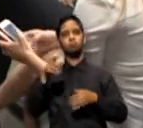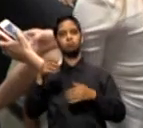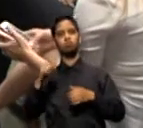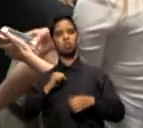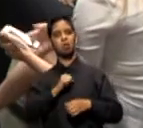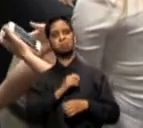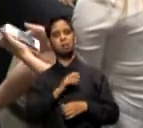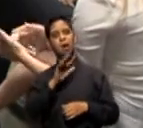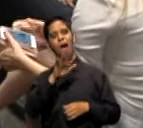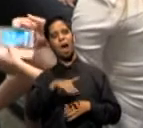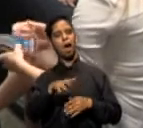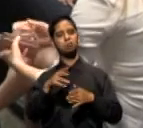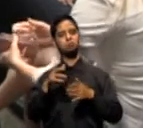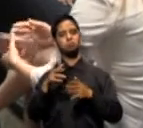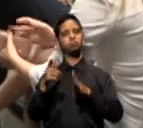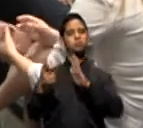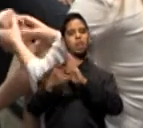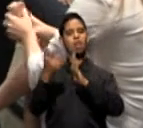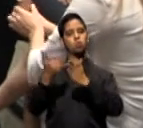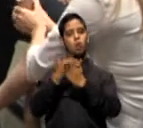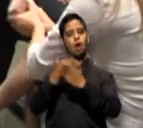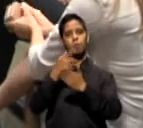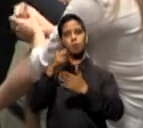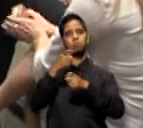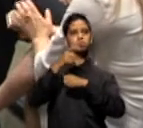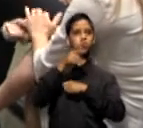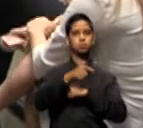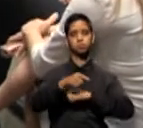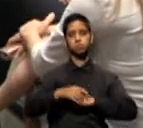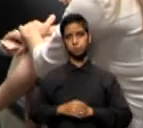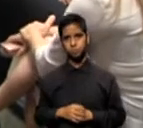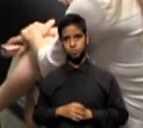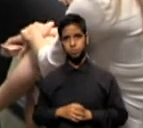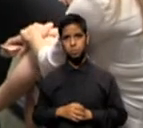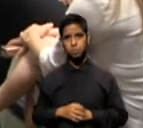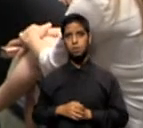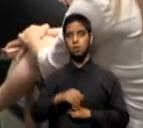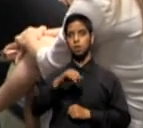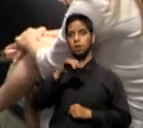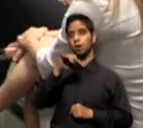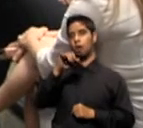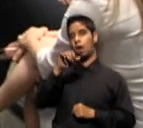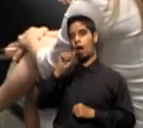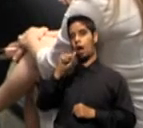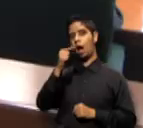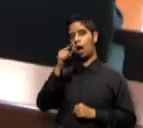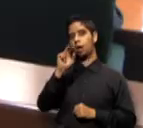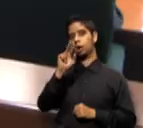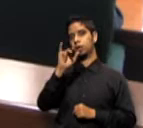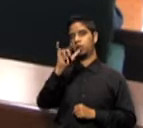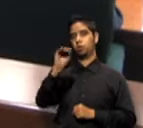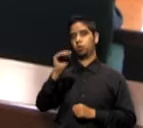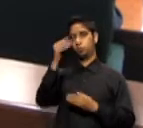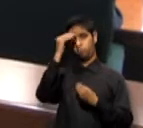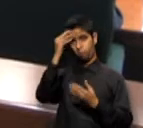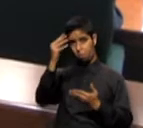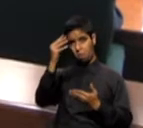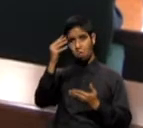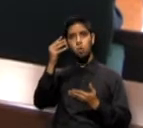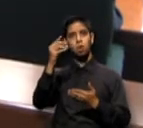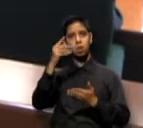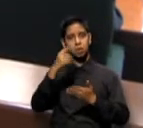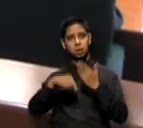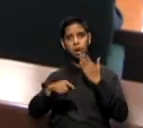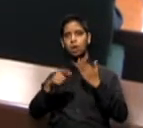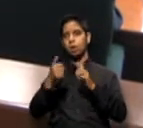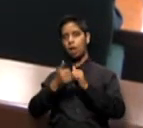A pesar de la amplia oposición al proyecto, el representante Gabriel Rodríguez Aguiló, autor de la medida, afirmó que la legislación será aprobada por